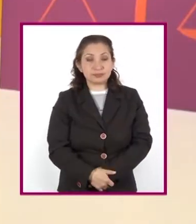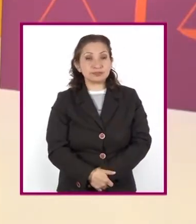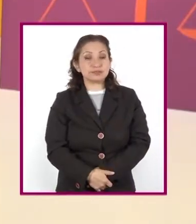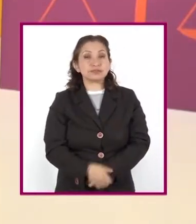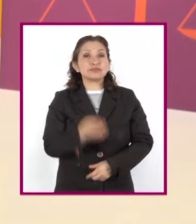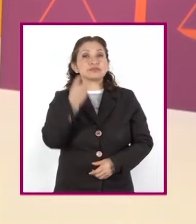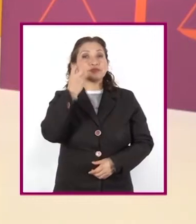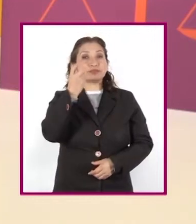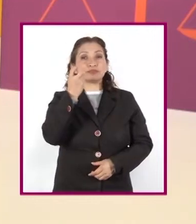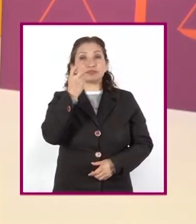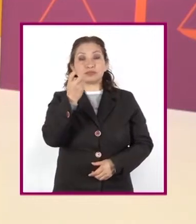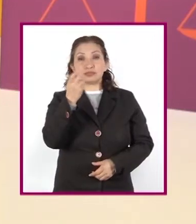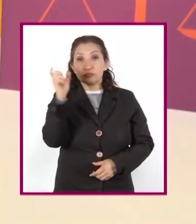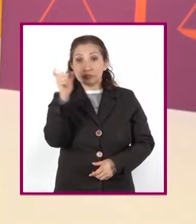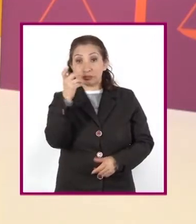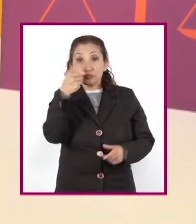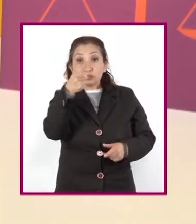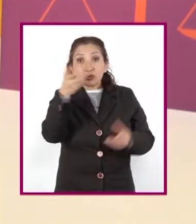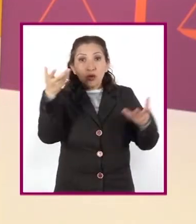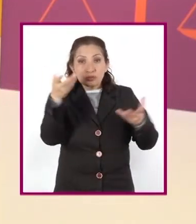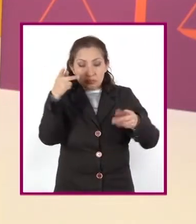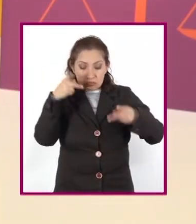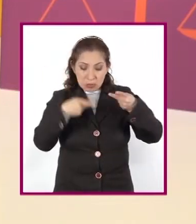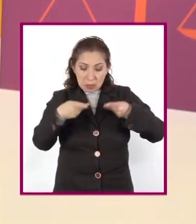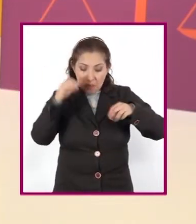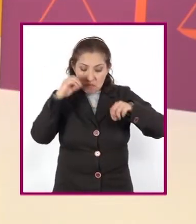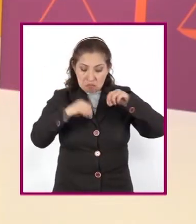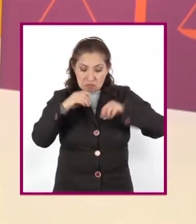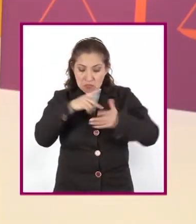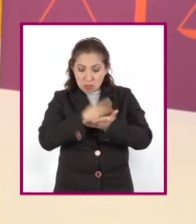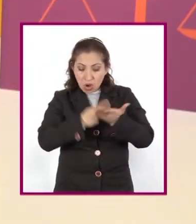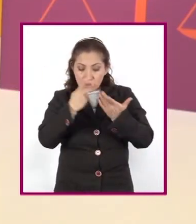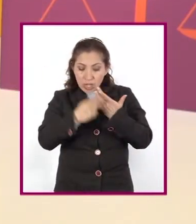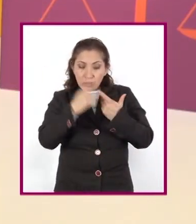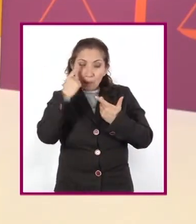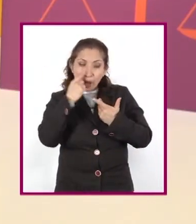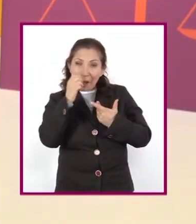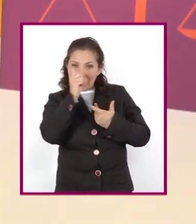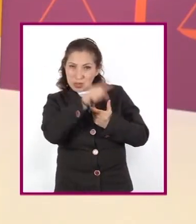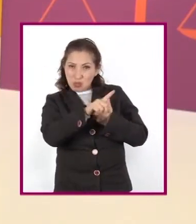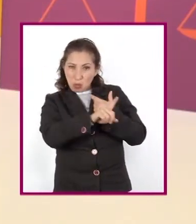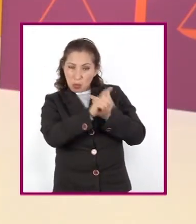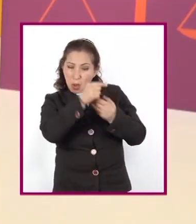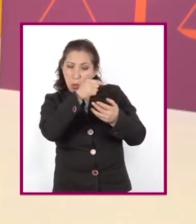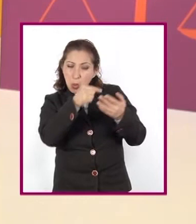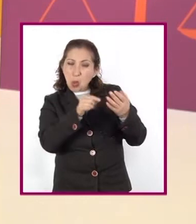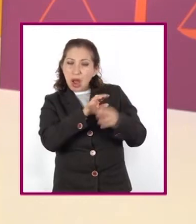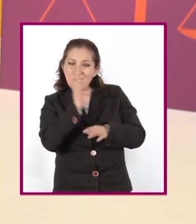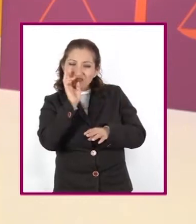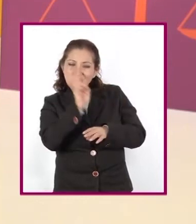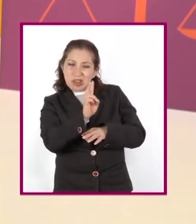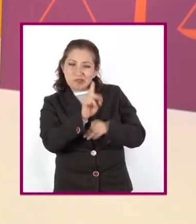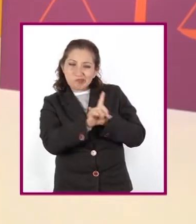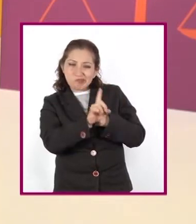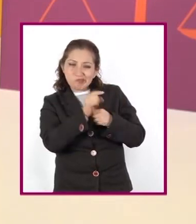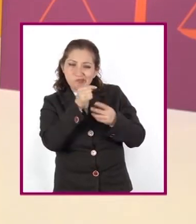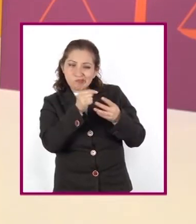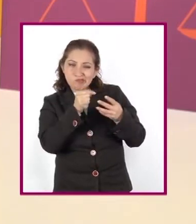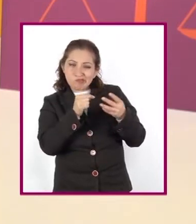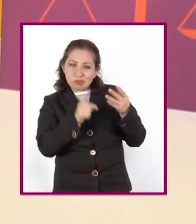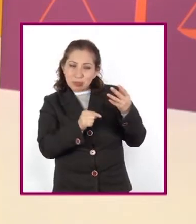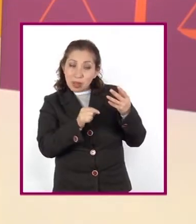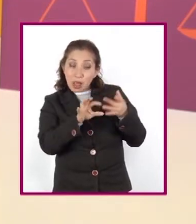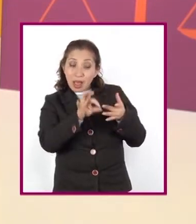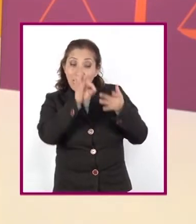Por lo tanto, al llevar a cabo un proyecto que atienda alguna de las situaciones o problemas en sus espacios de